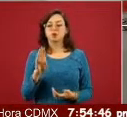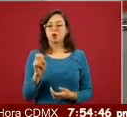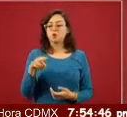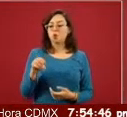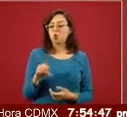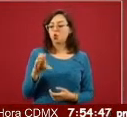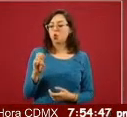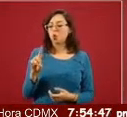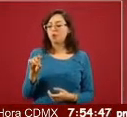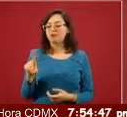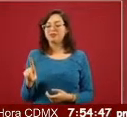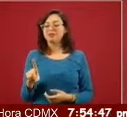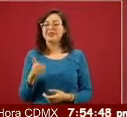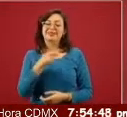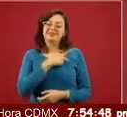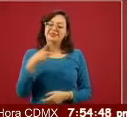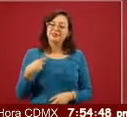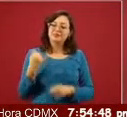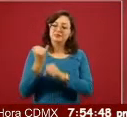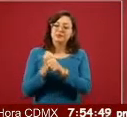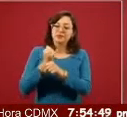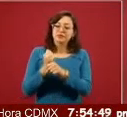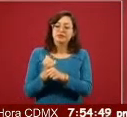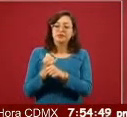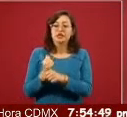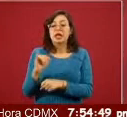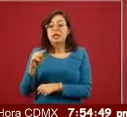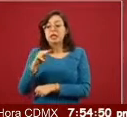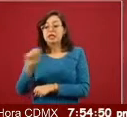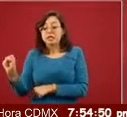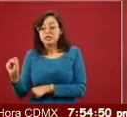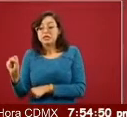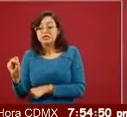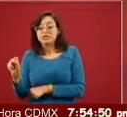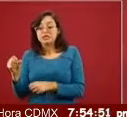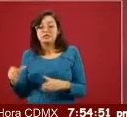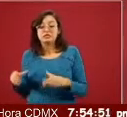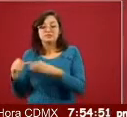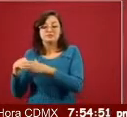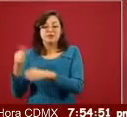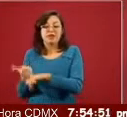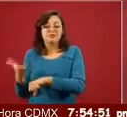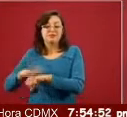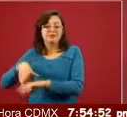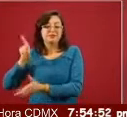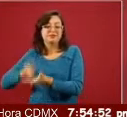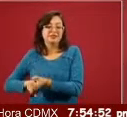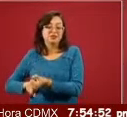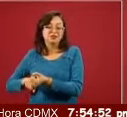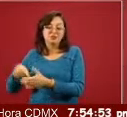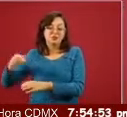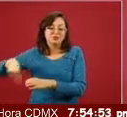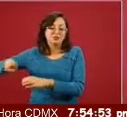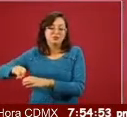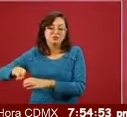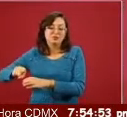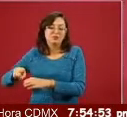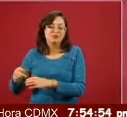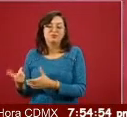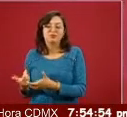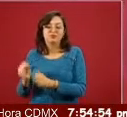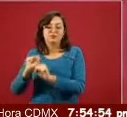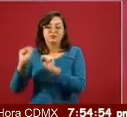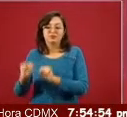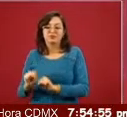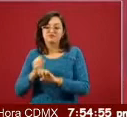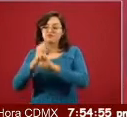que explorarlo. El bono COVID lo implantó el Instituto Mexicano del Seguro Social para el contexto administrativo del Seguro Social y los distintos